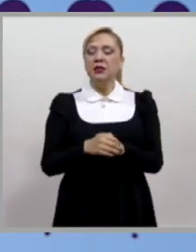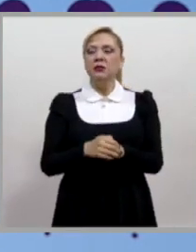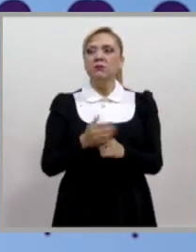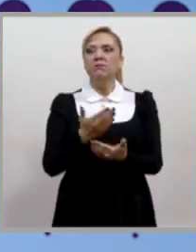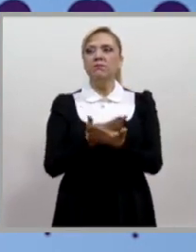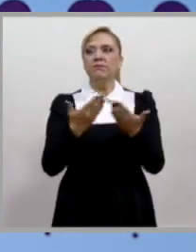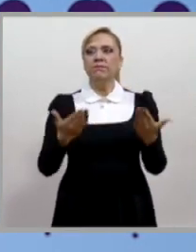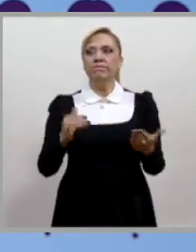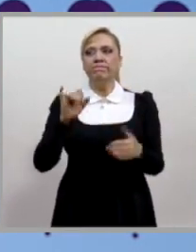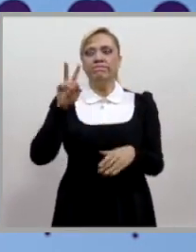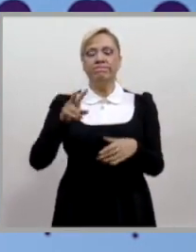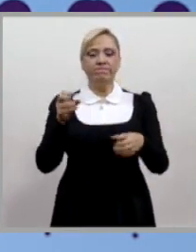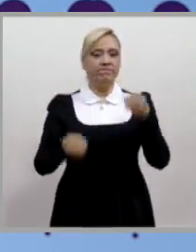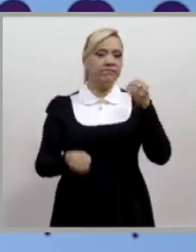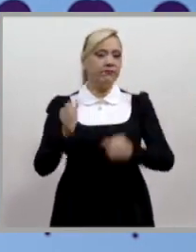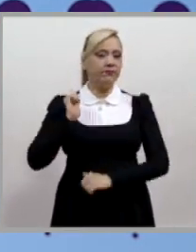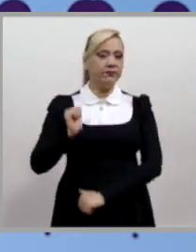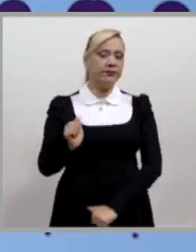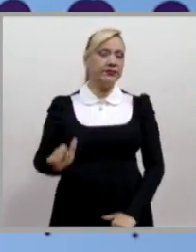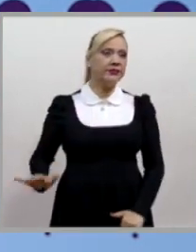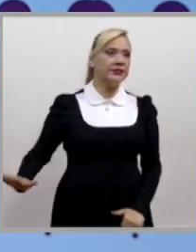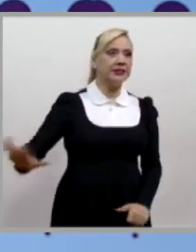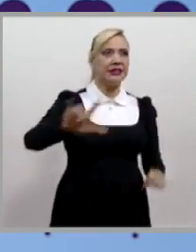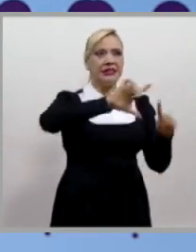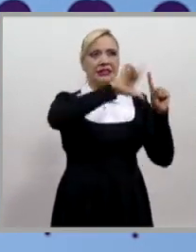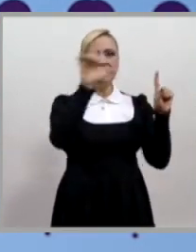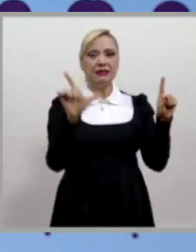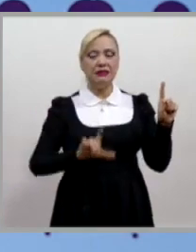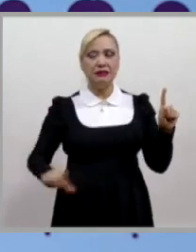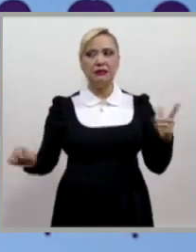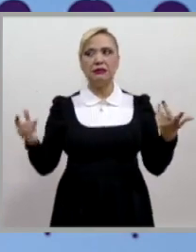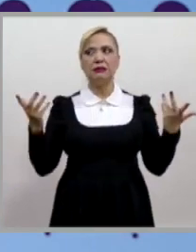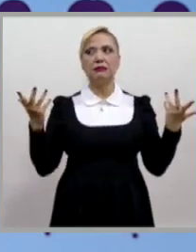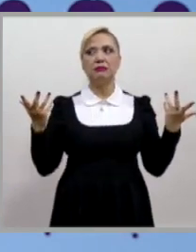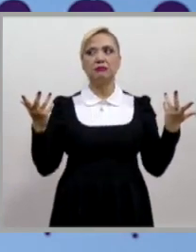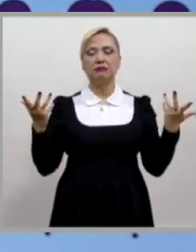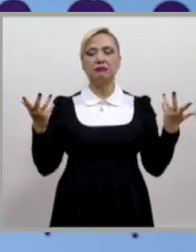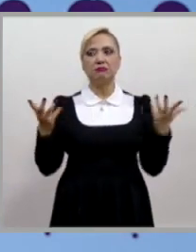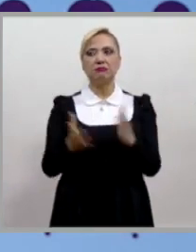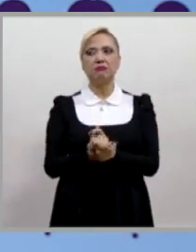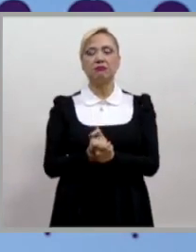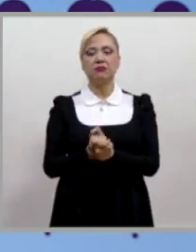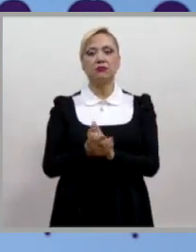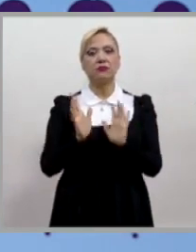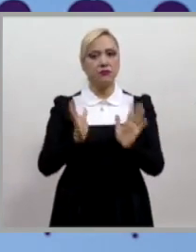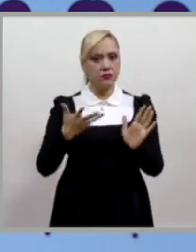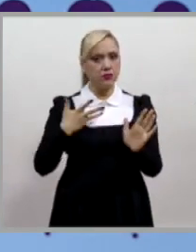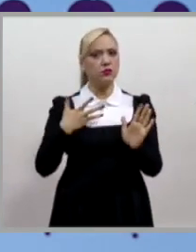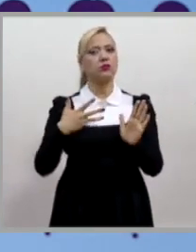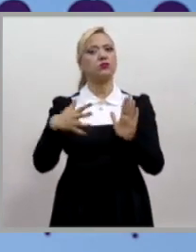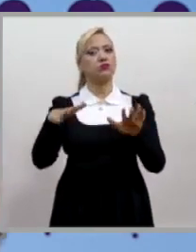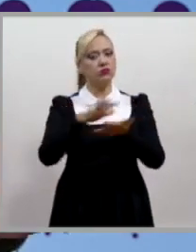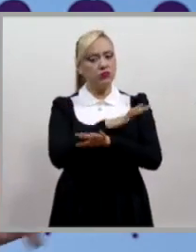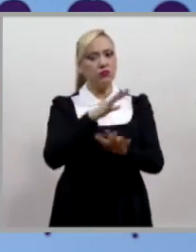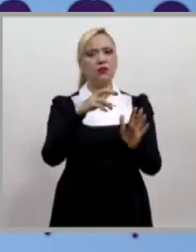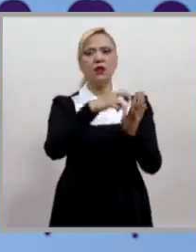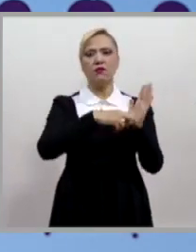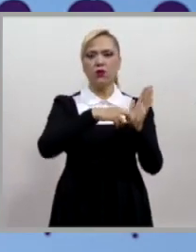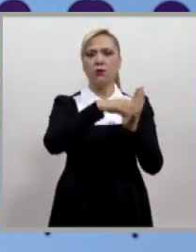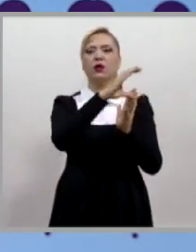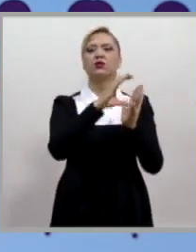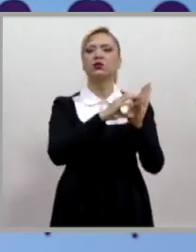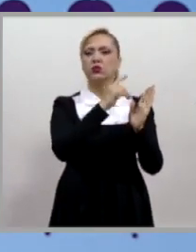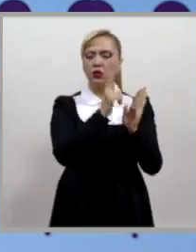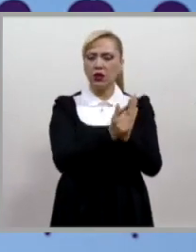desafíos concretos del Poder Judicial federal, es la instrumentación. Ya tenemos una reforma constitucional y una serie de reformas